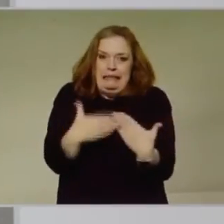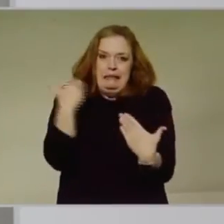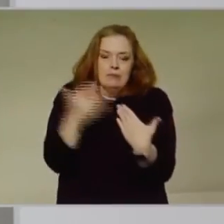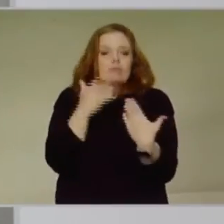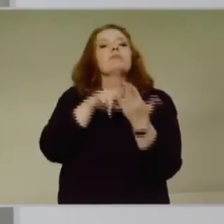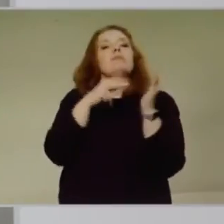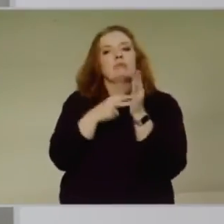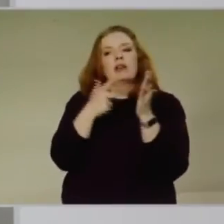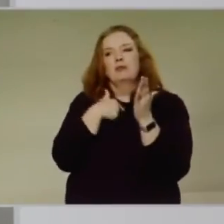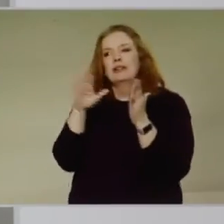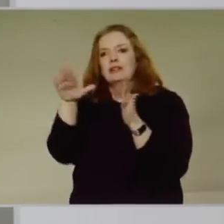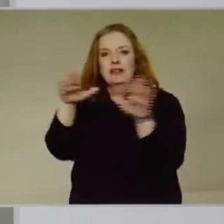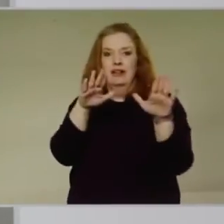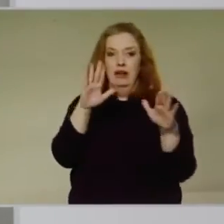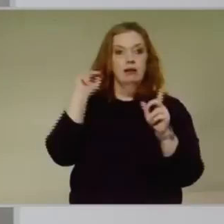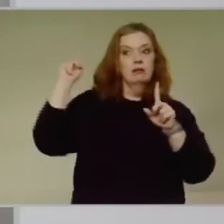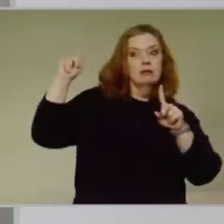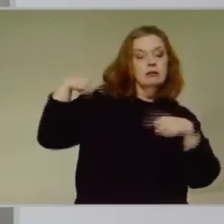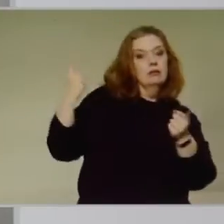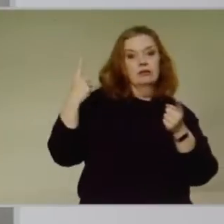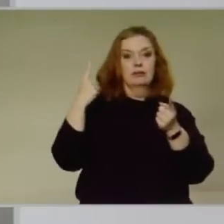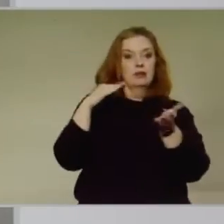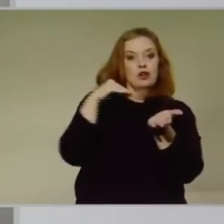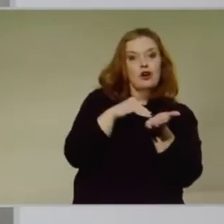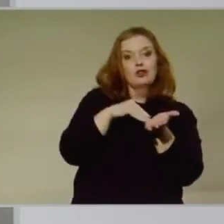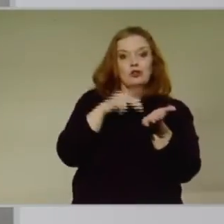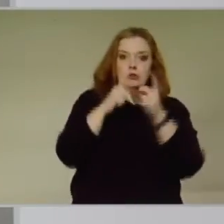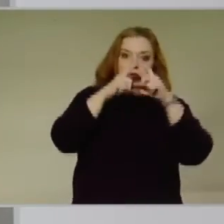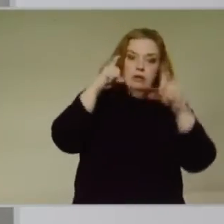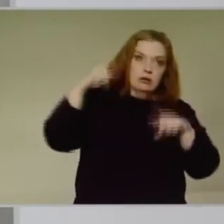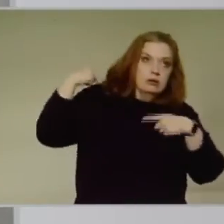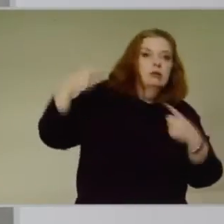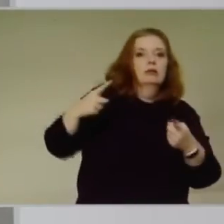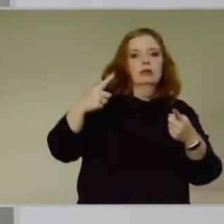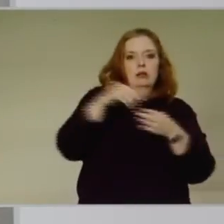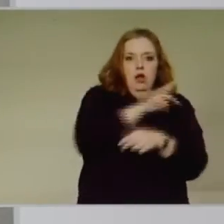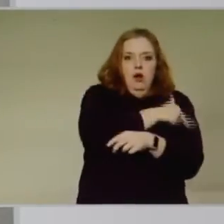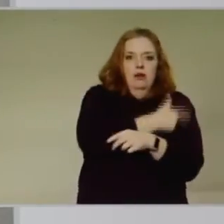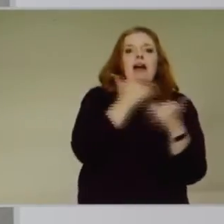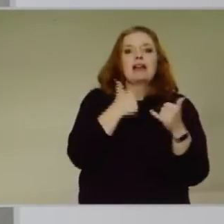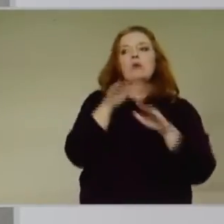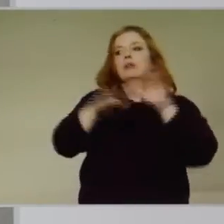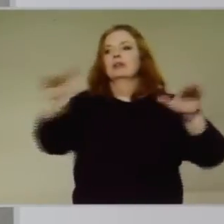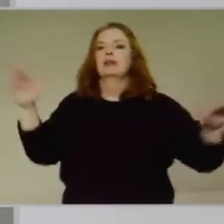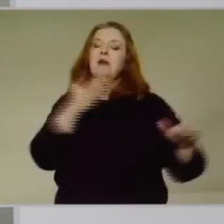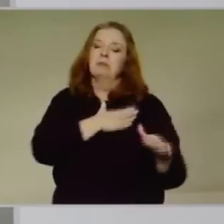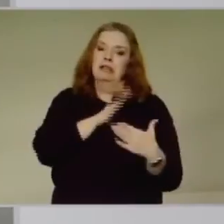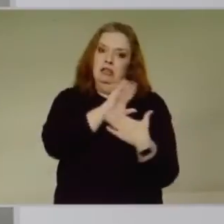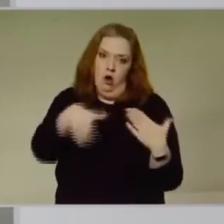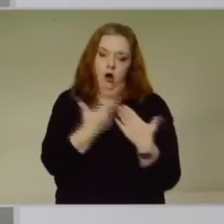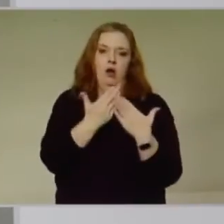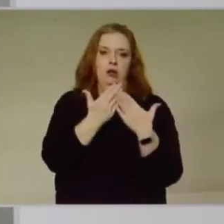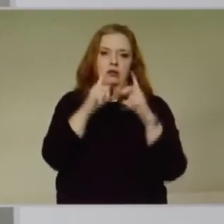lo que nosotros hemos hecho durante toda mi carrera y que cada trabajador de salud ya hace. Así que, por favor, vamos a usar